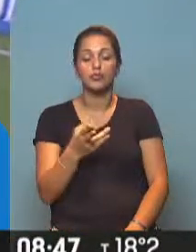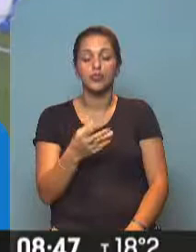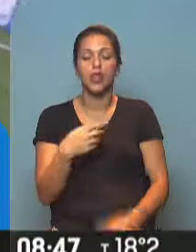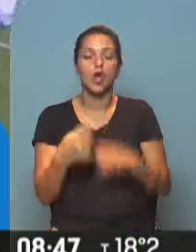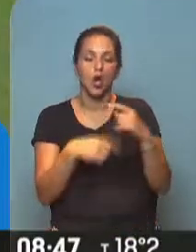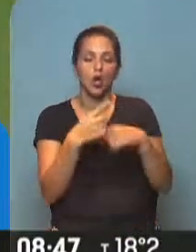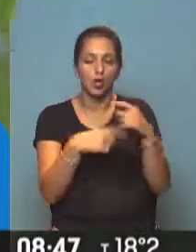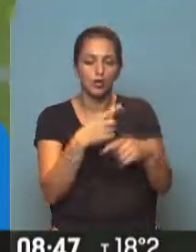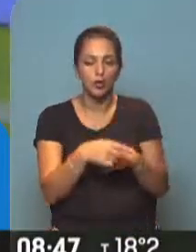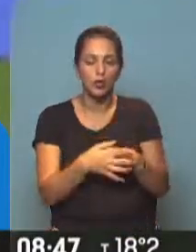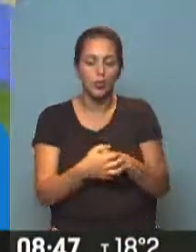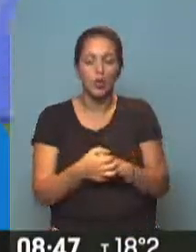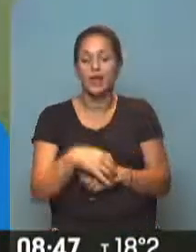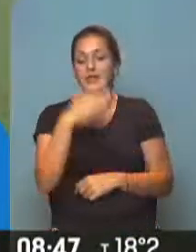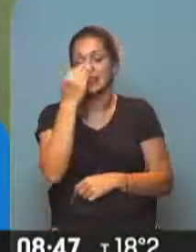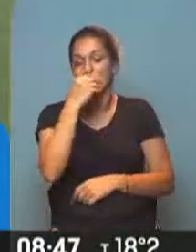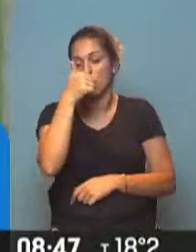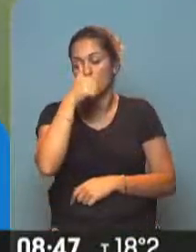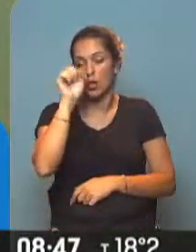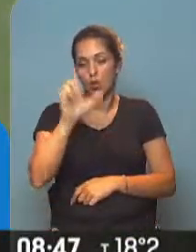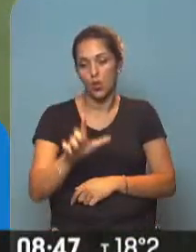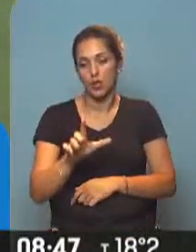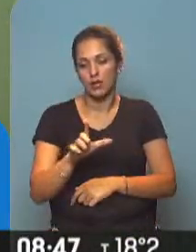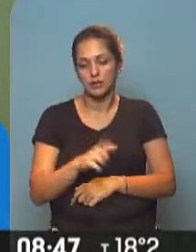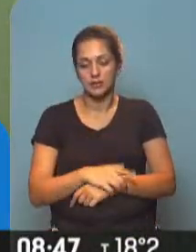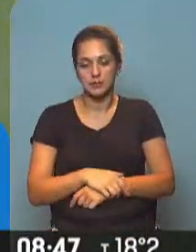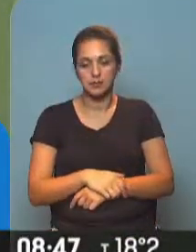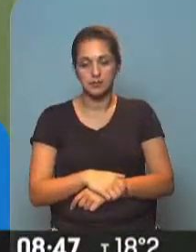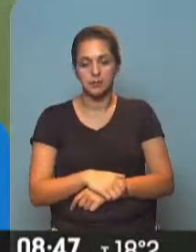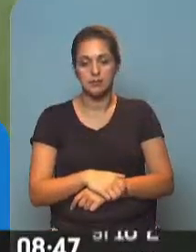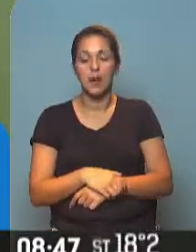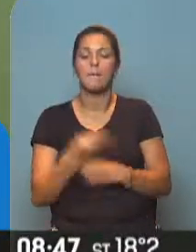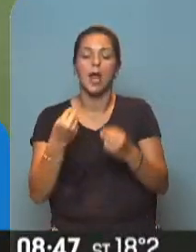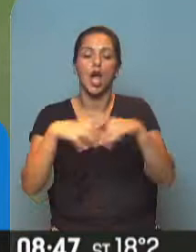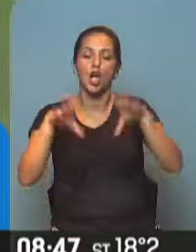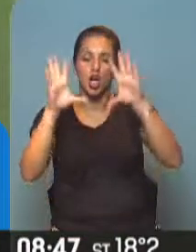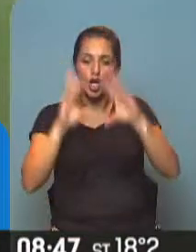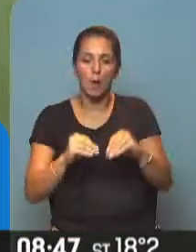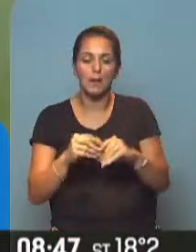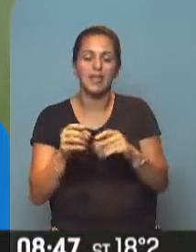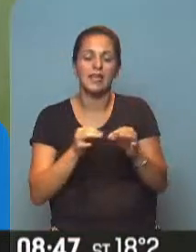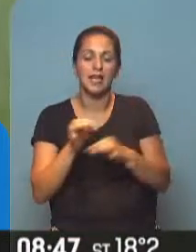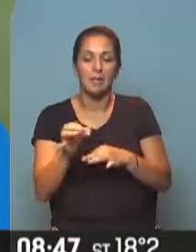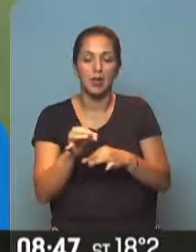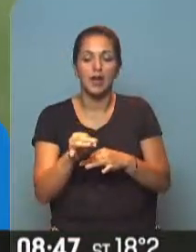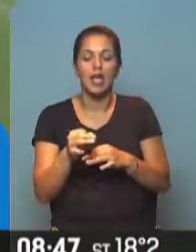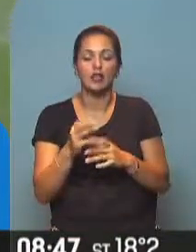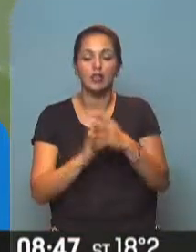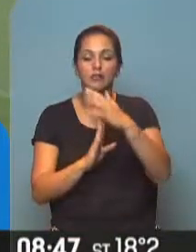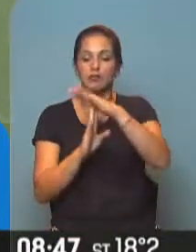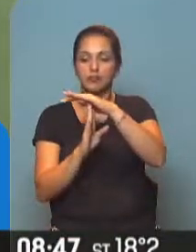continuará, por supuesto, sábado, domingo y lunes para completar este torneo que tiene como